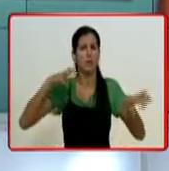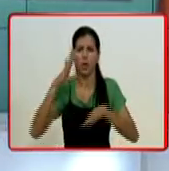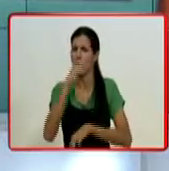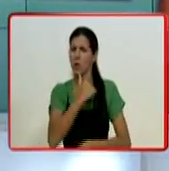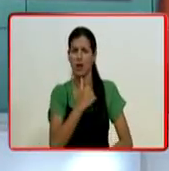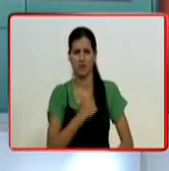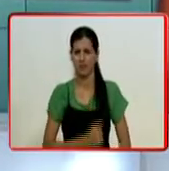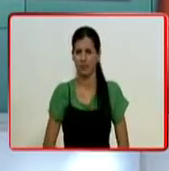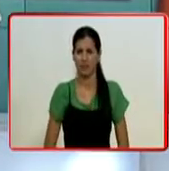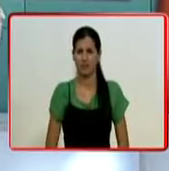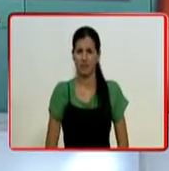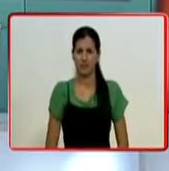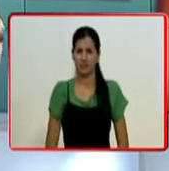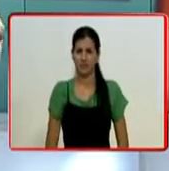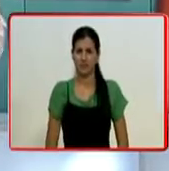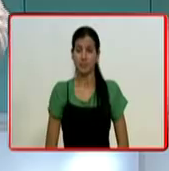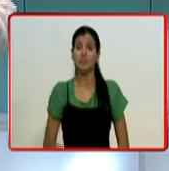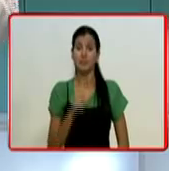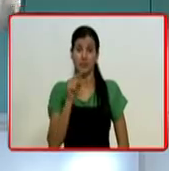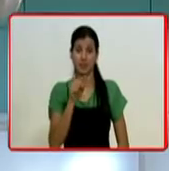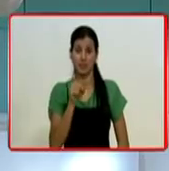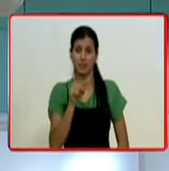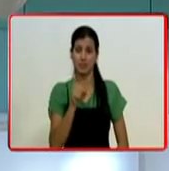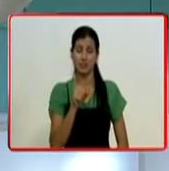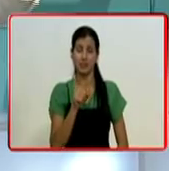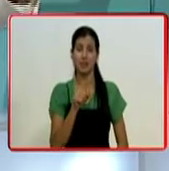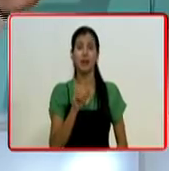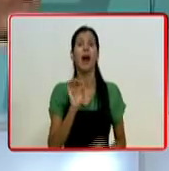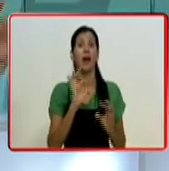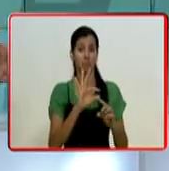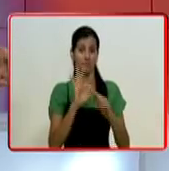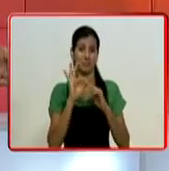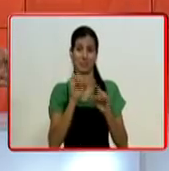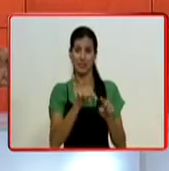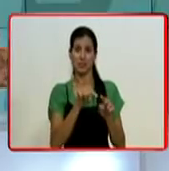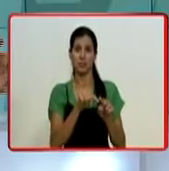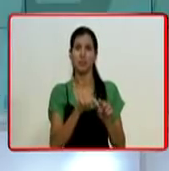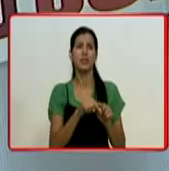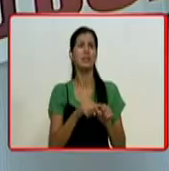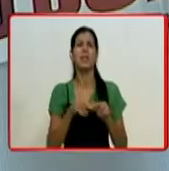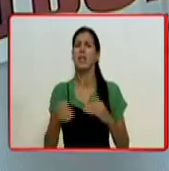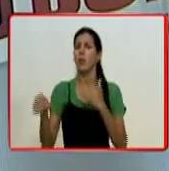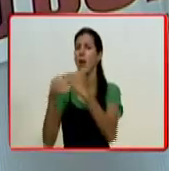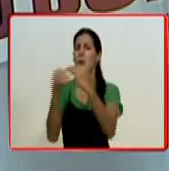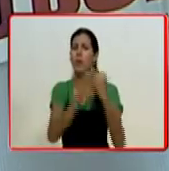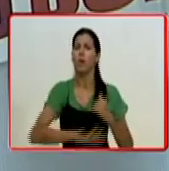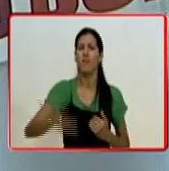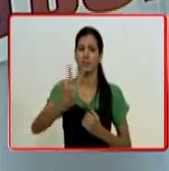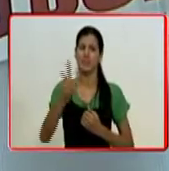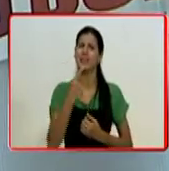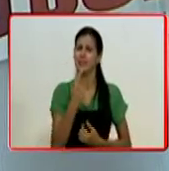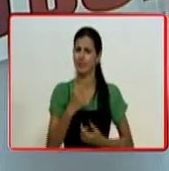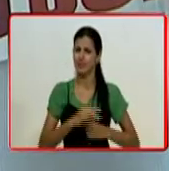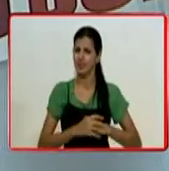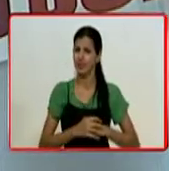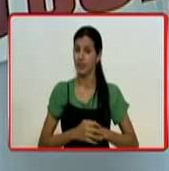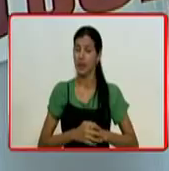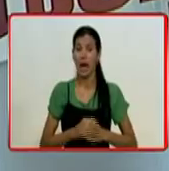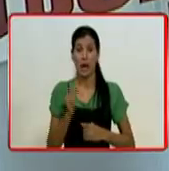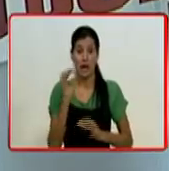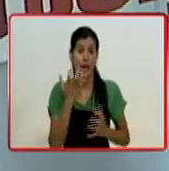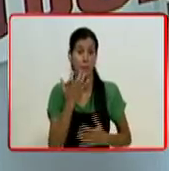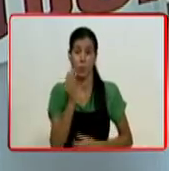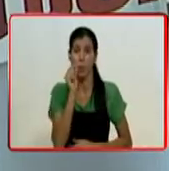venezolano, esa excepción la hacen una regla. Y si las venezolanas y los venezolanos en este